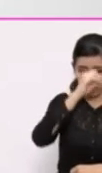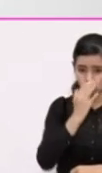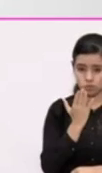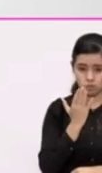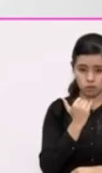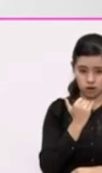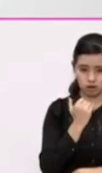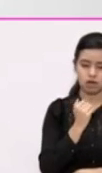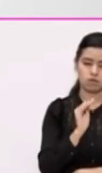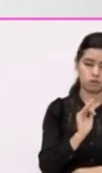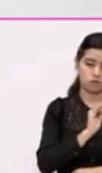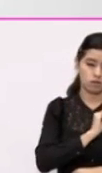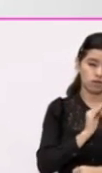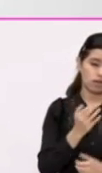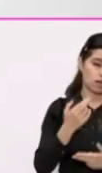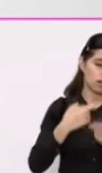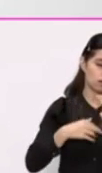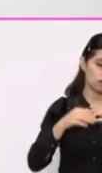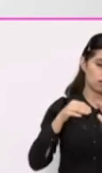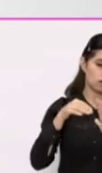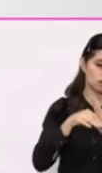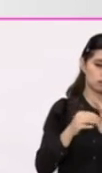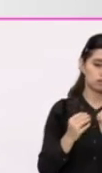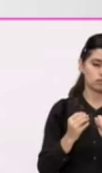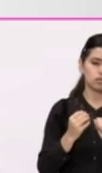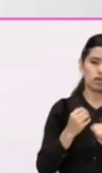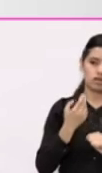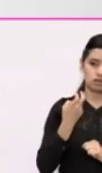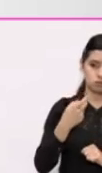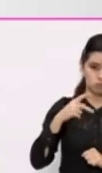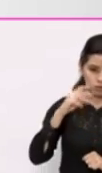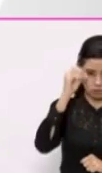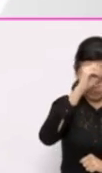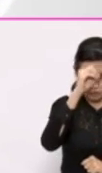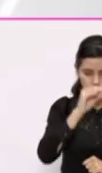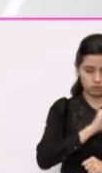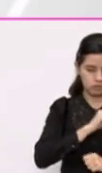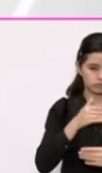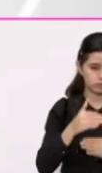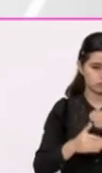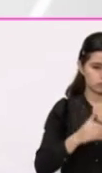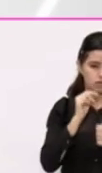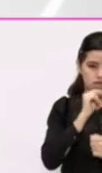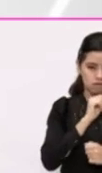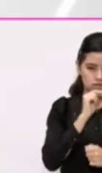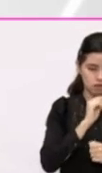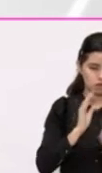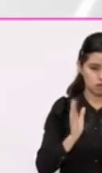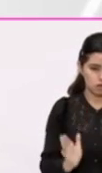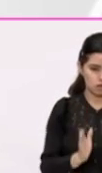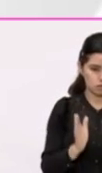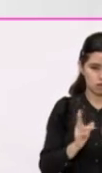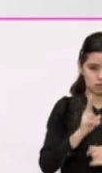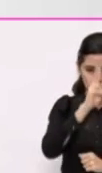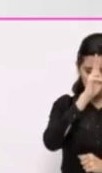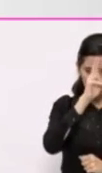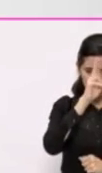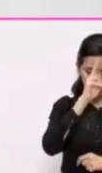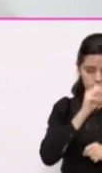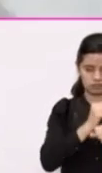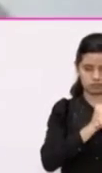lento en esta gran batalla para conquistar la paridad, la igualdad y combatir la violencia hacia